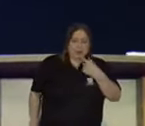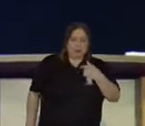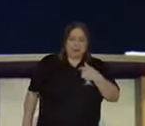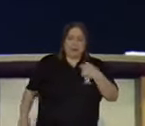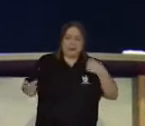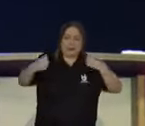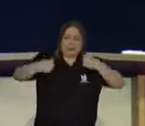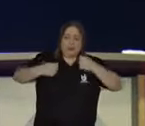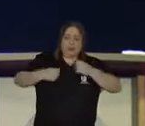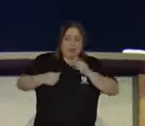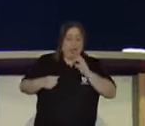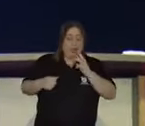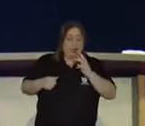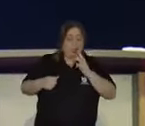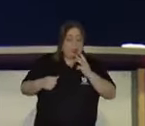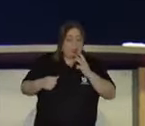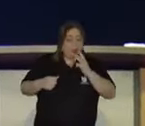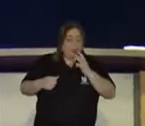leche encima.